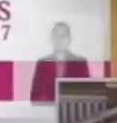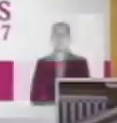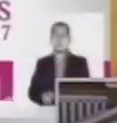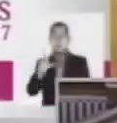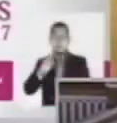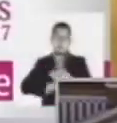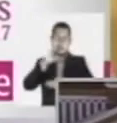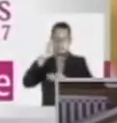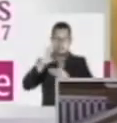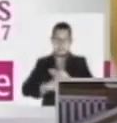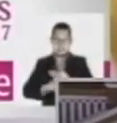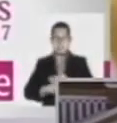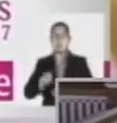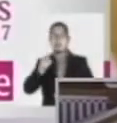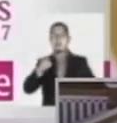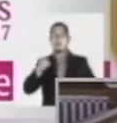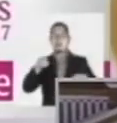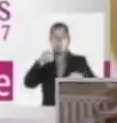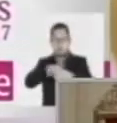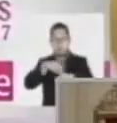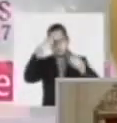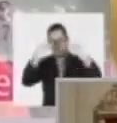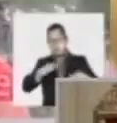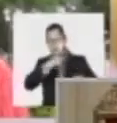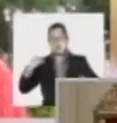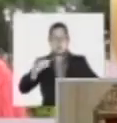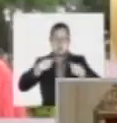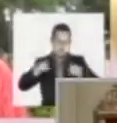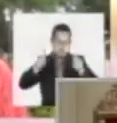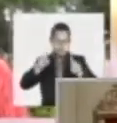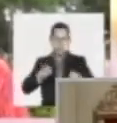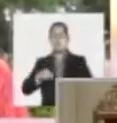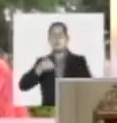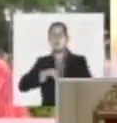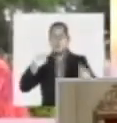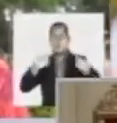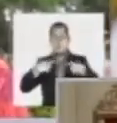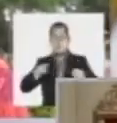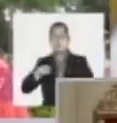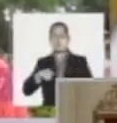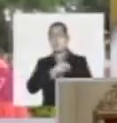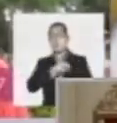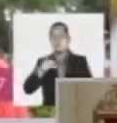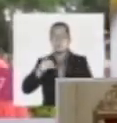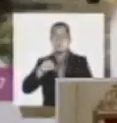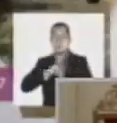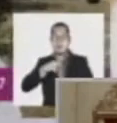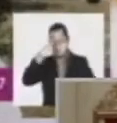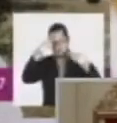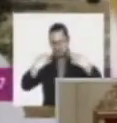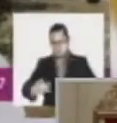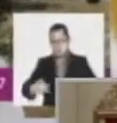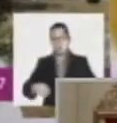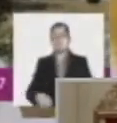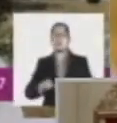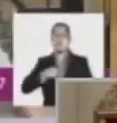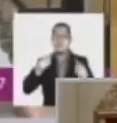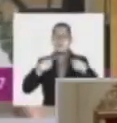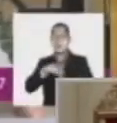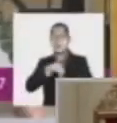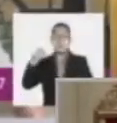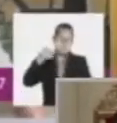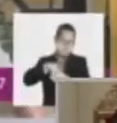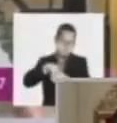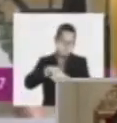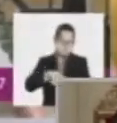las elecciones judiciales no son políticas, son pues absolutamente totalmente políticas. Estamos yendo a la conformación de un